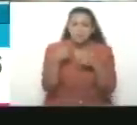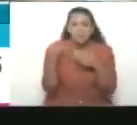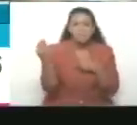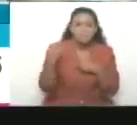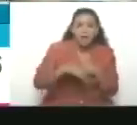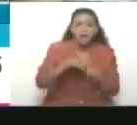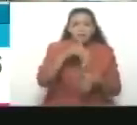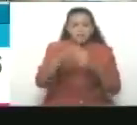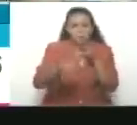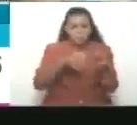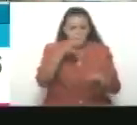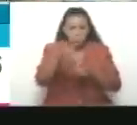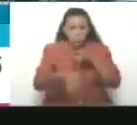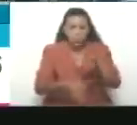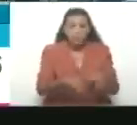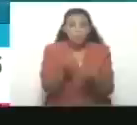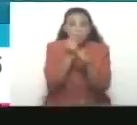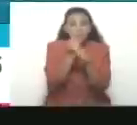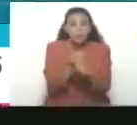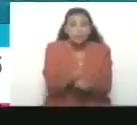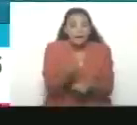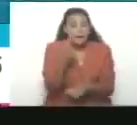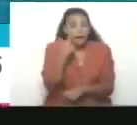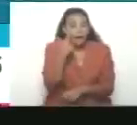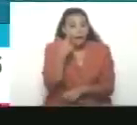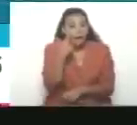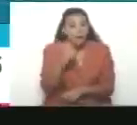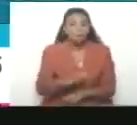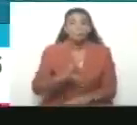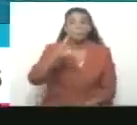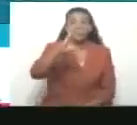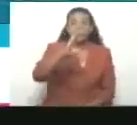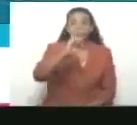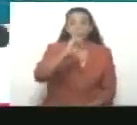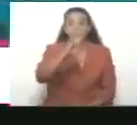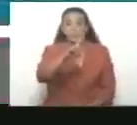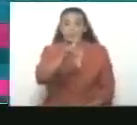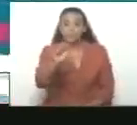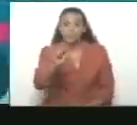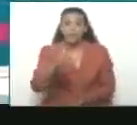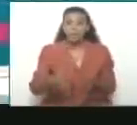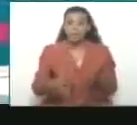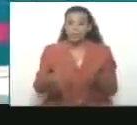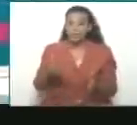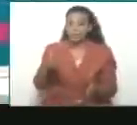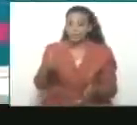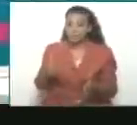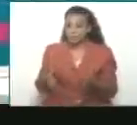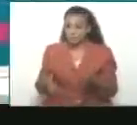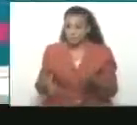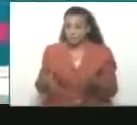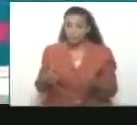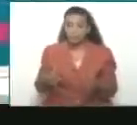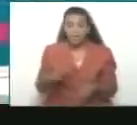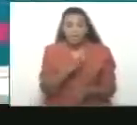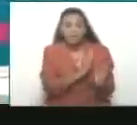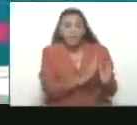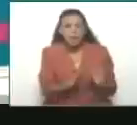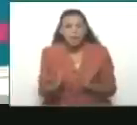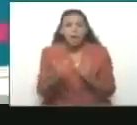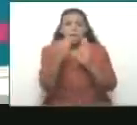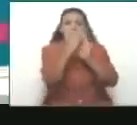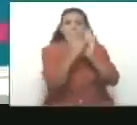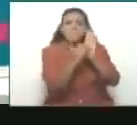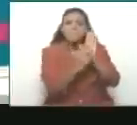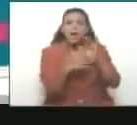informando y mientras tanto vamos a ver a Sira para que Sira nos explique Qué trae Este programa con